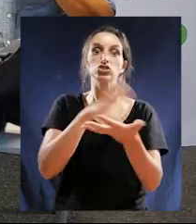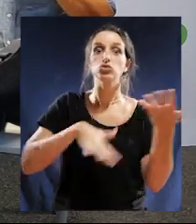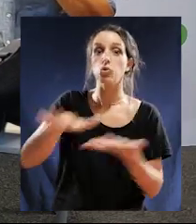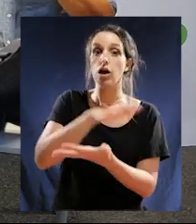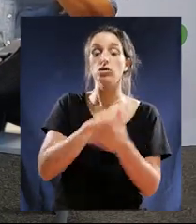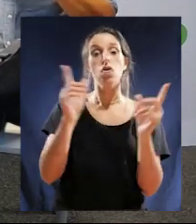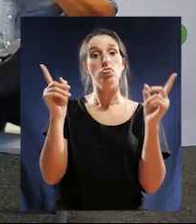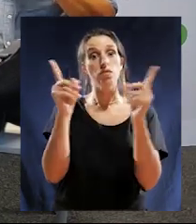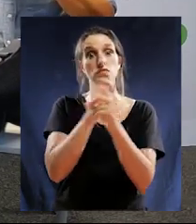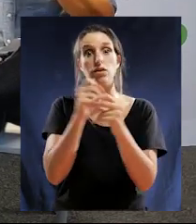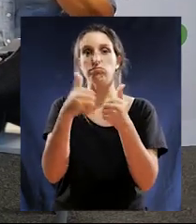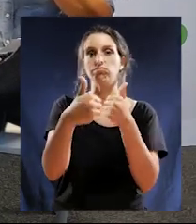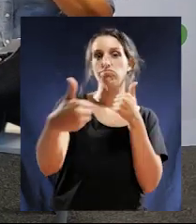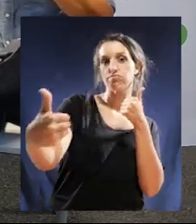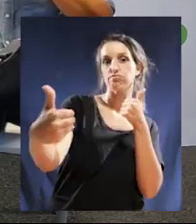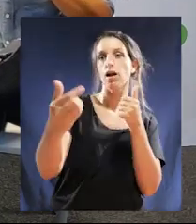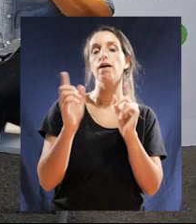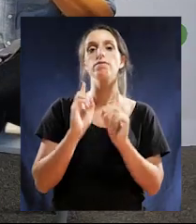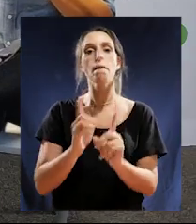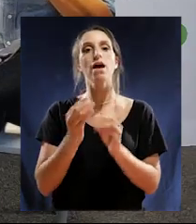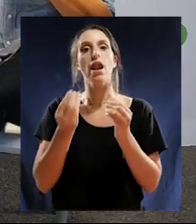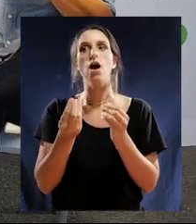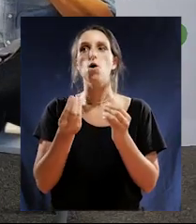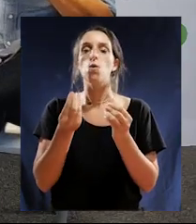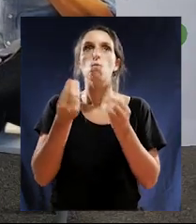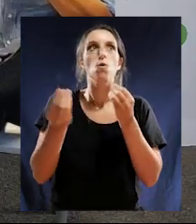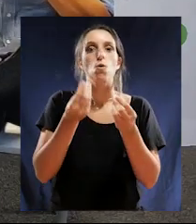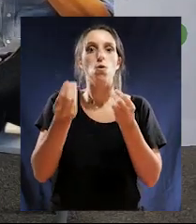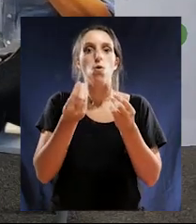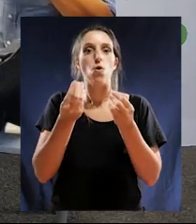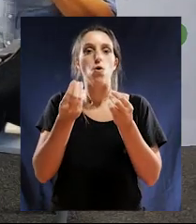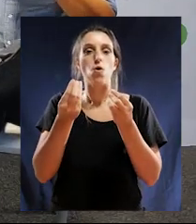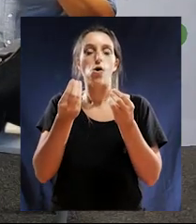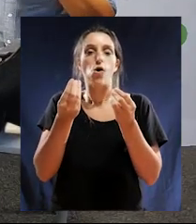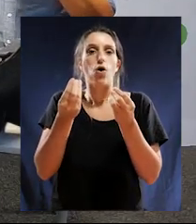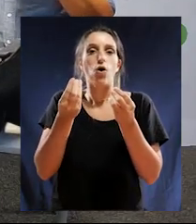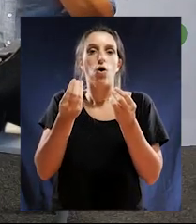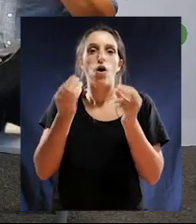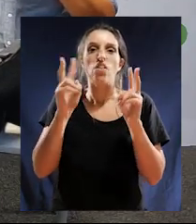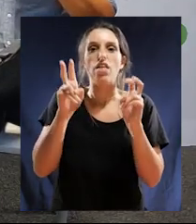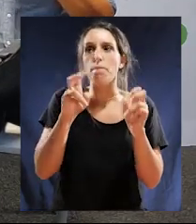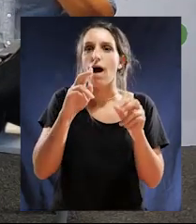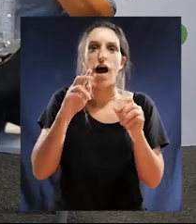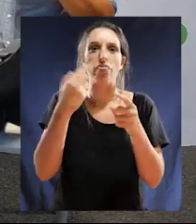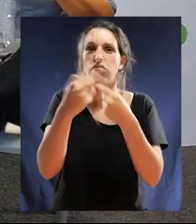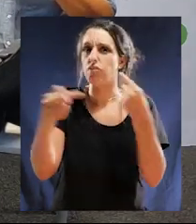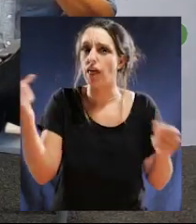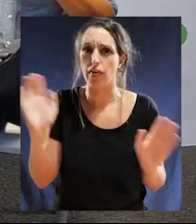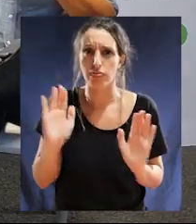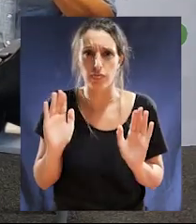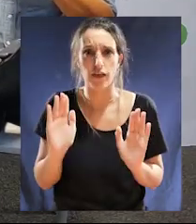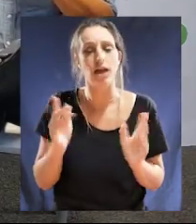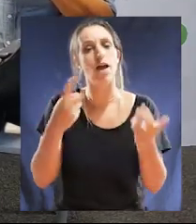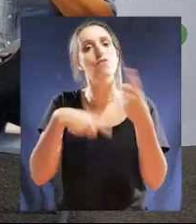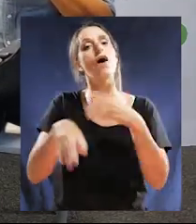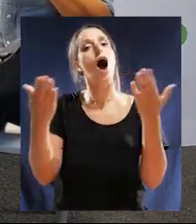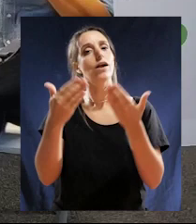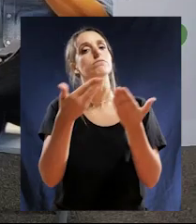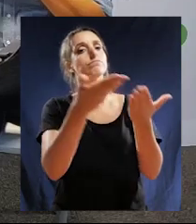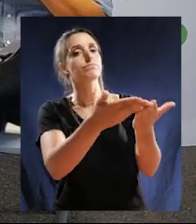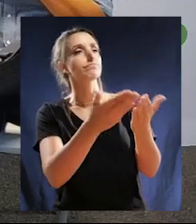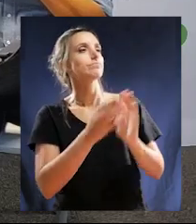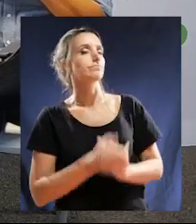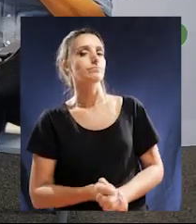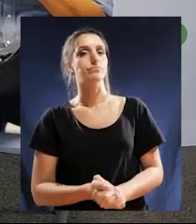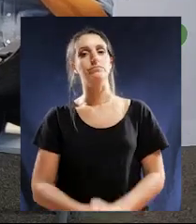de distancia desconocida donde surgen temores habituales así que bueno para le dijo la palabra a la